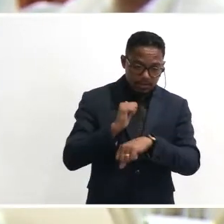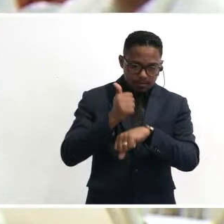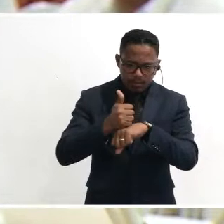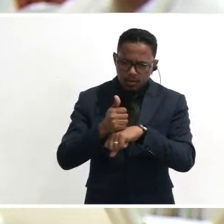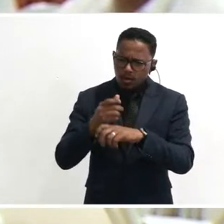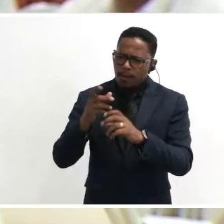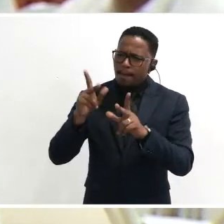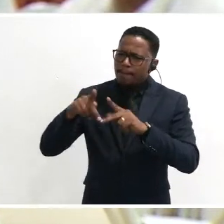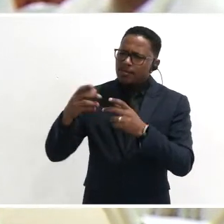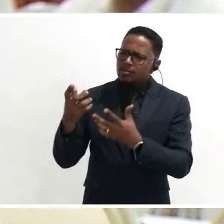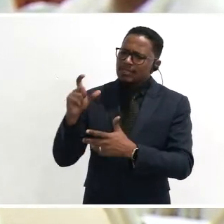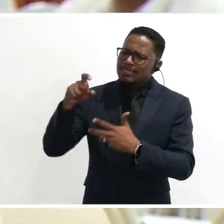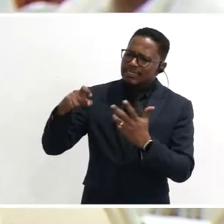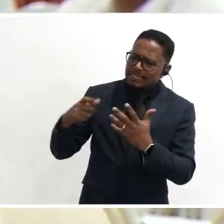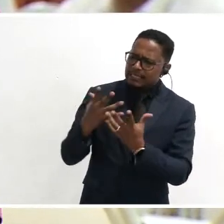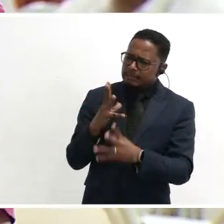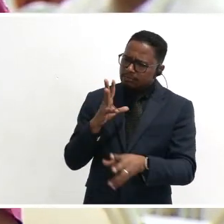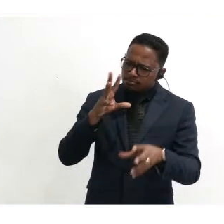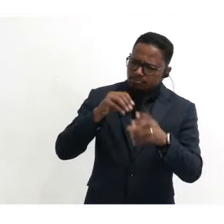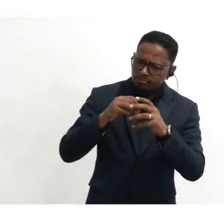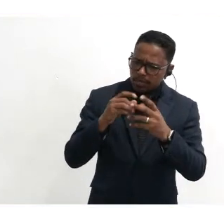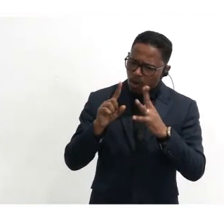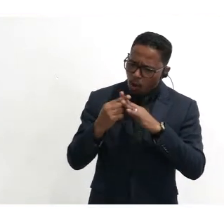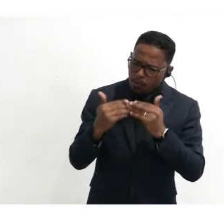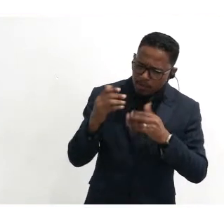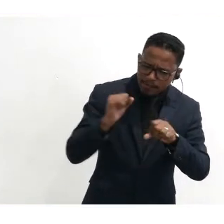¿Cuántas personas cree que necesitarían?